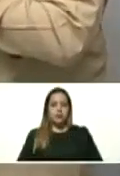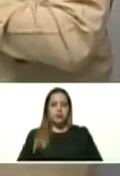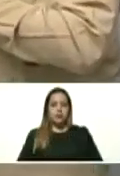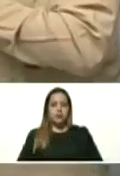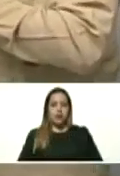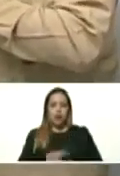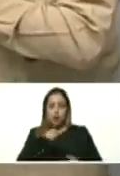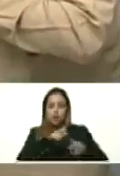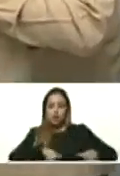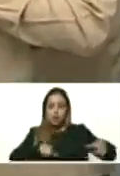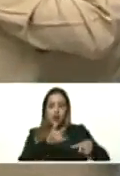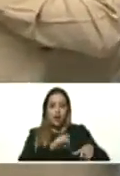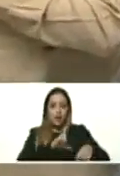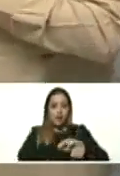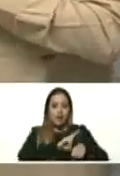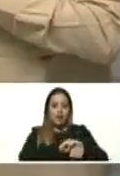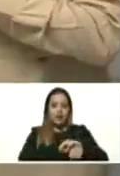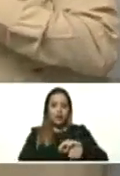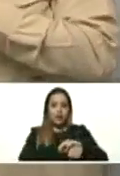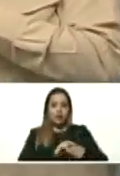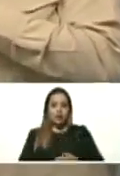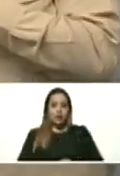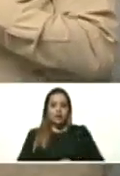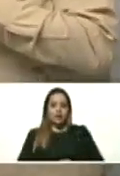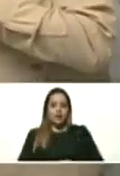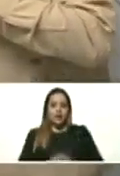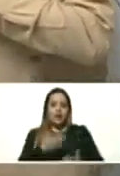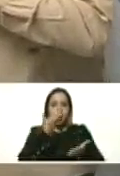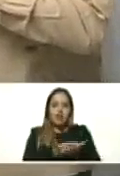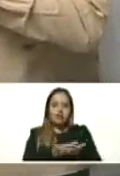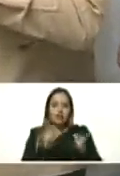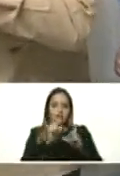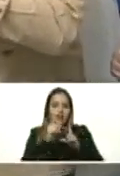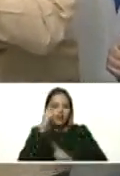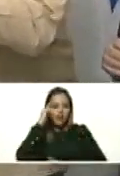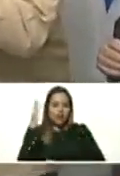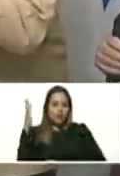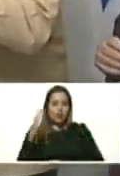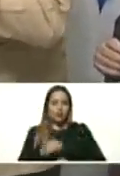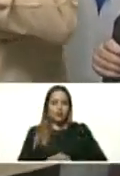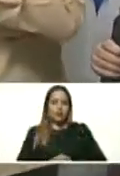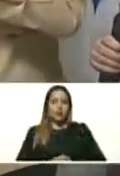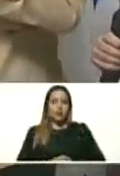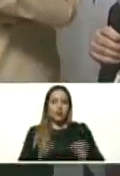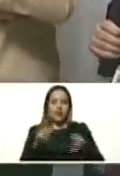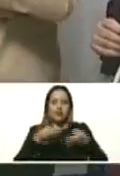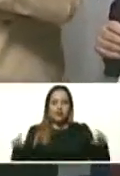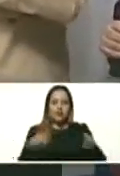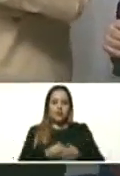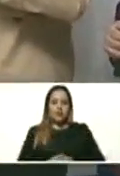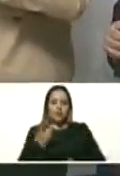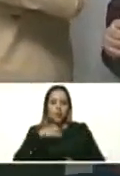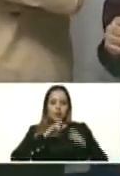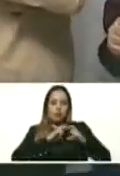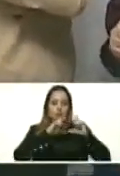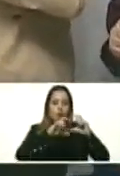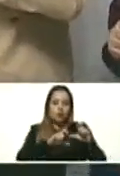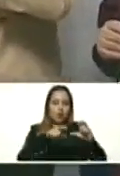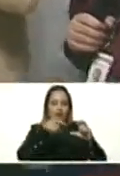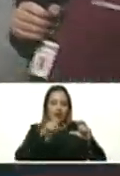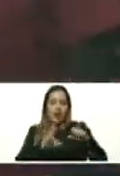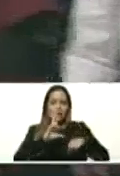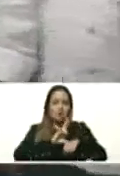pediatría. Oye, gracias, mira la palabra de Dios. Excelente, me la llevo en mi corazón. Ahí está mi esposa, ¿ves,